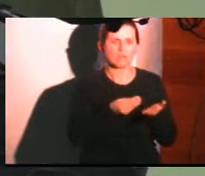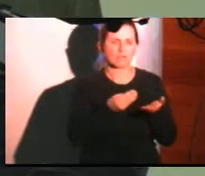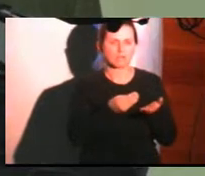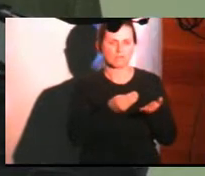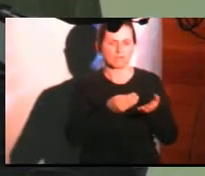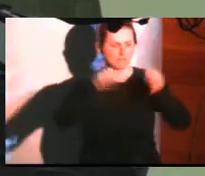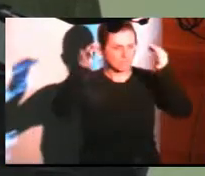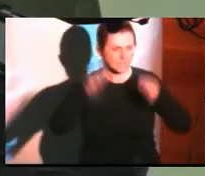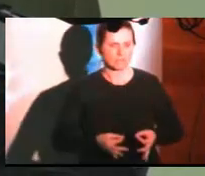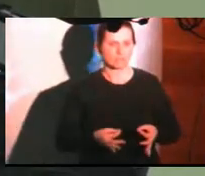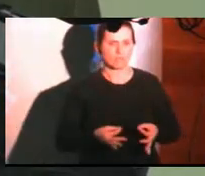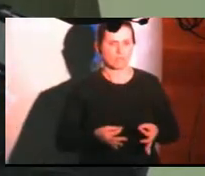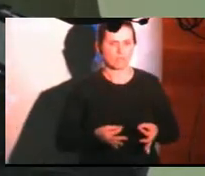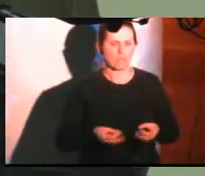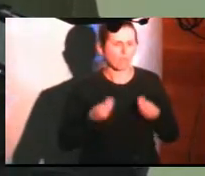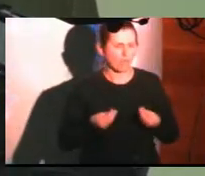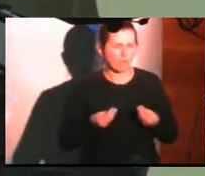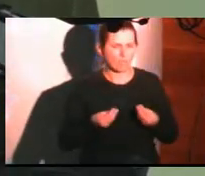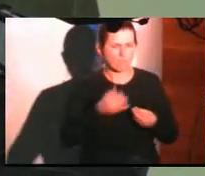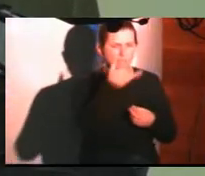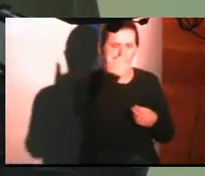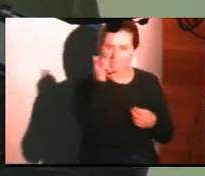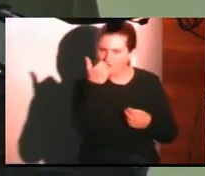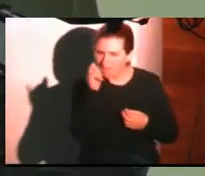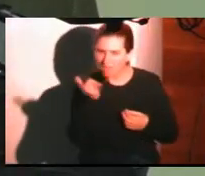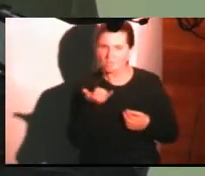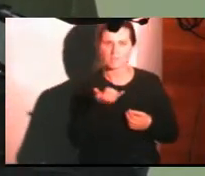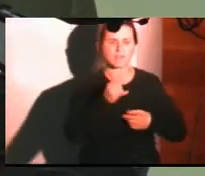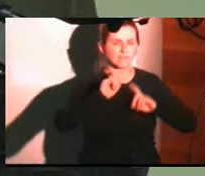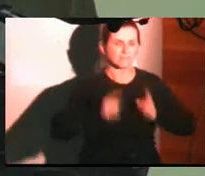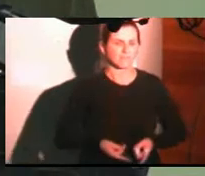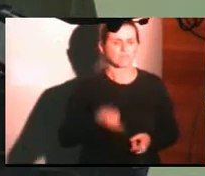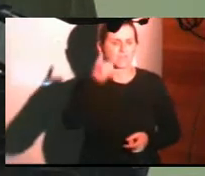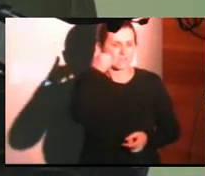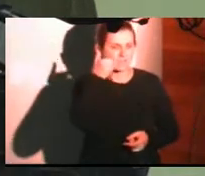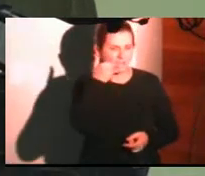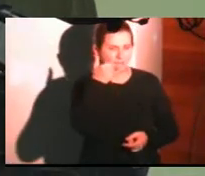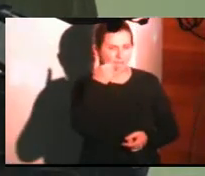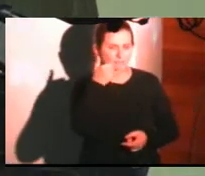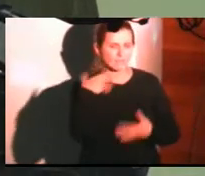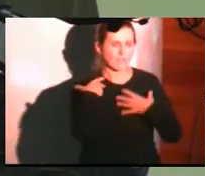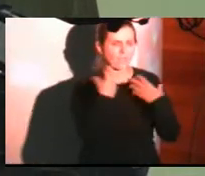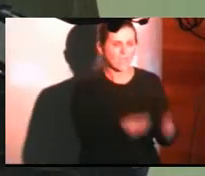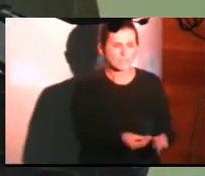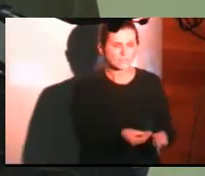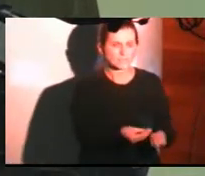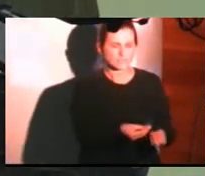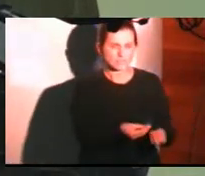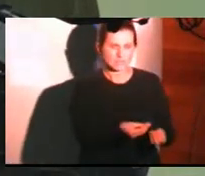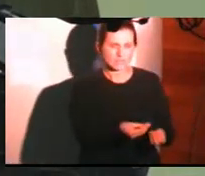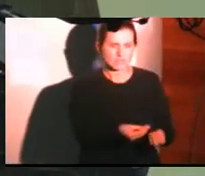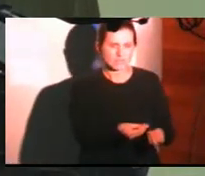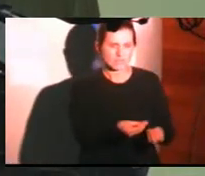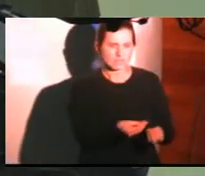de telefonía. La telefonía y todo lo que ella implica, y